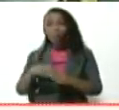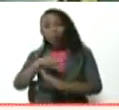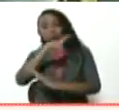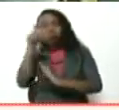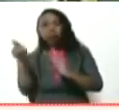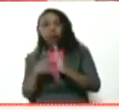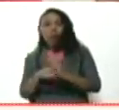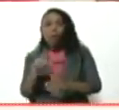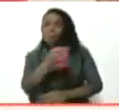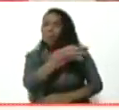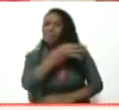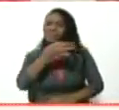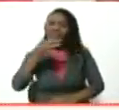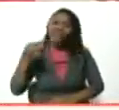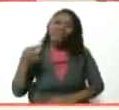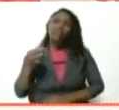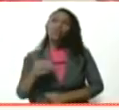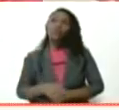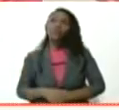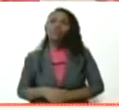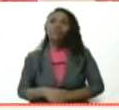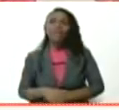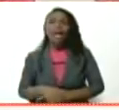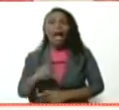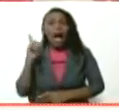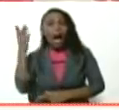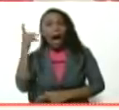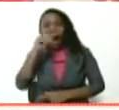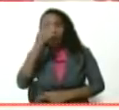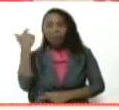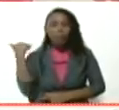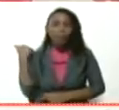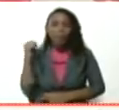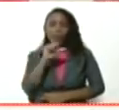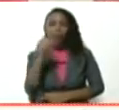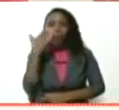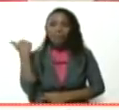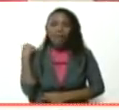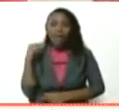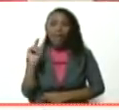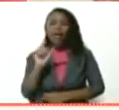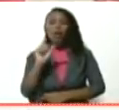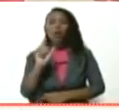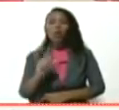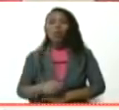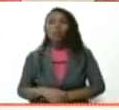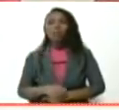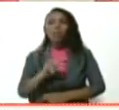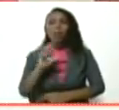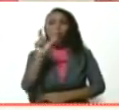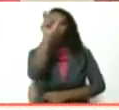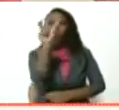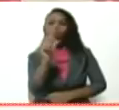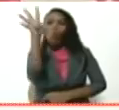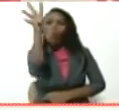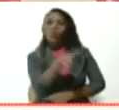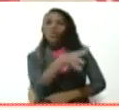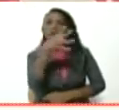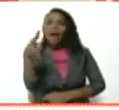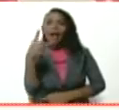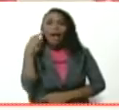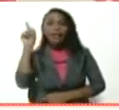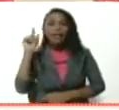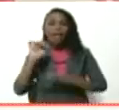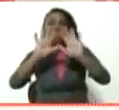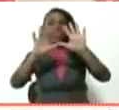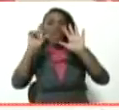por su eficiencia. Fíjate, en Guyana hubo elecciones la semana pasada. Hoy, desde la semana pasada, ya tiene casi 10 días,